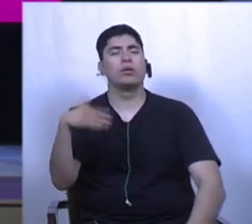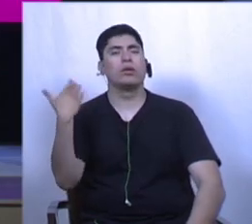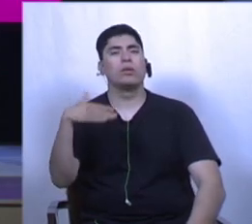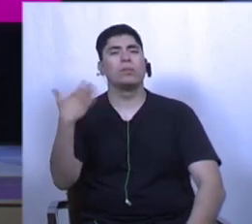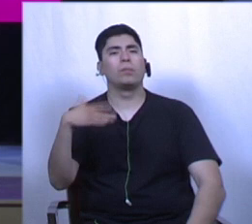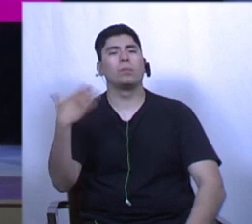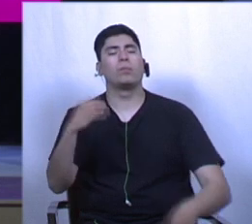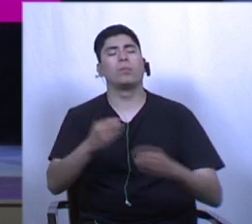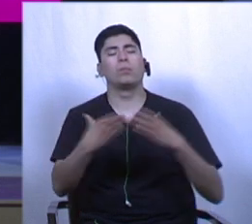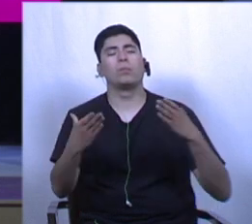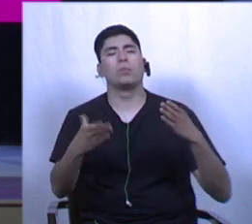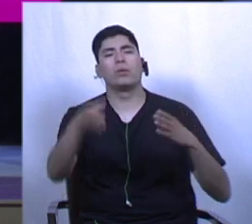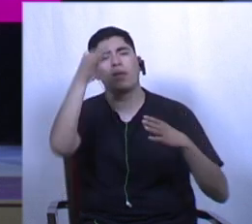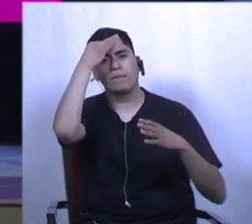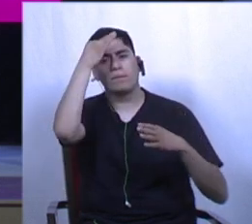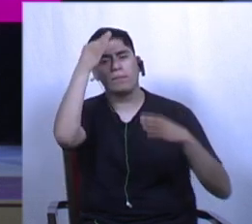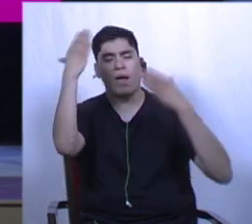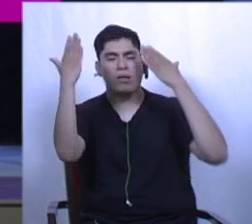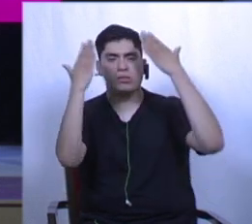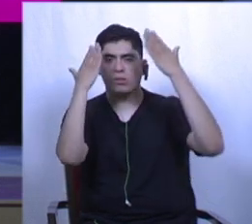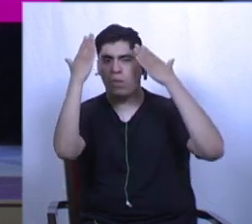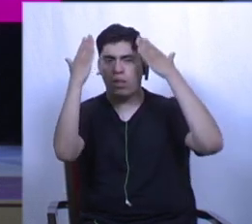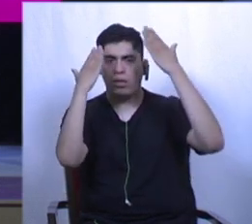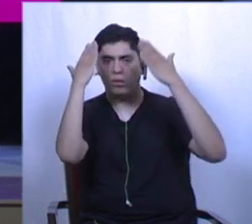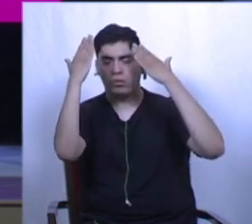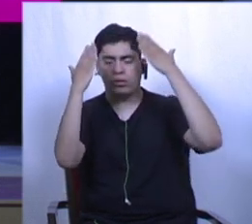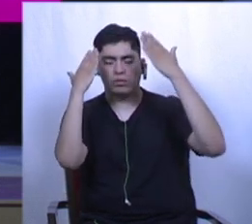enfermedades psicológicas